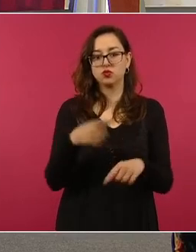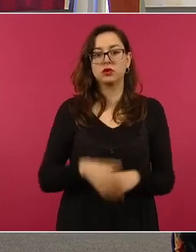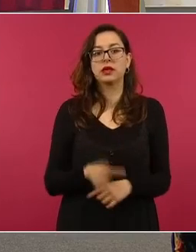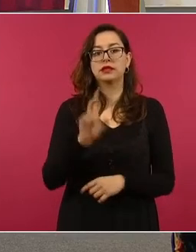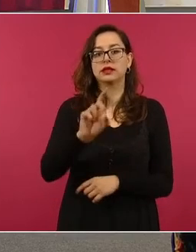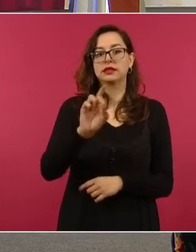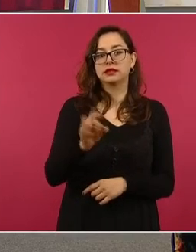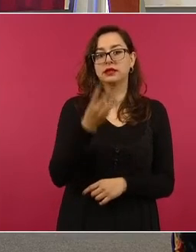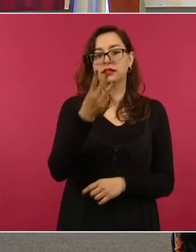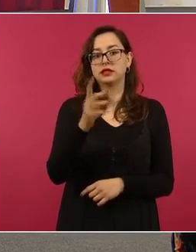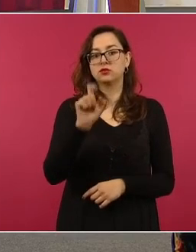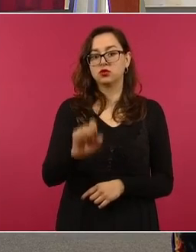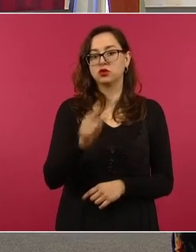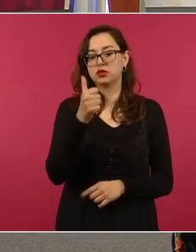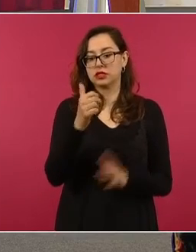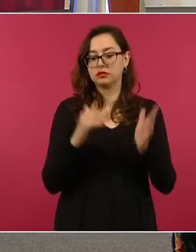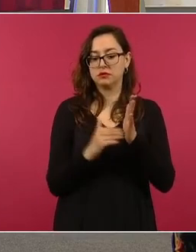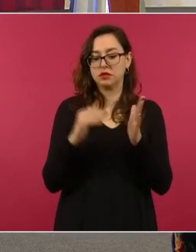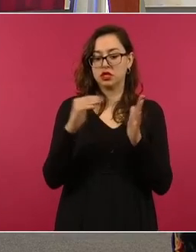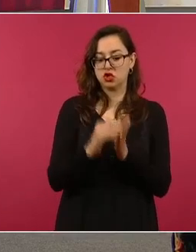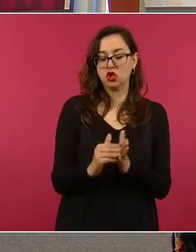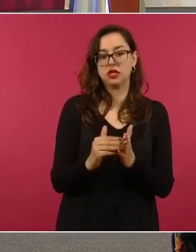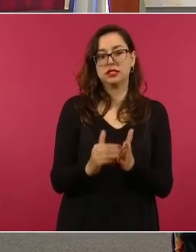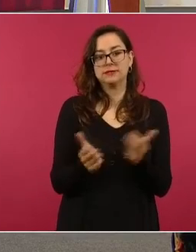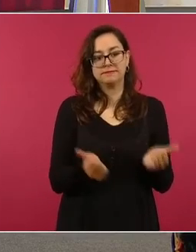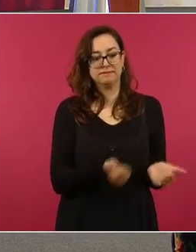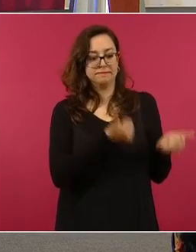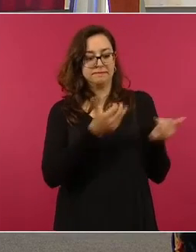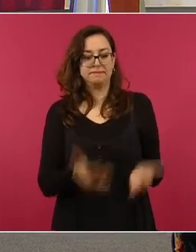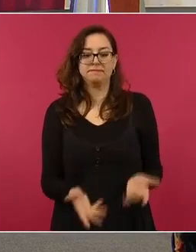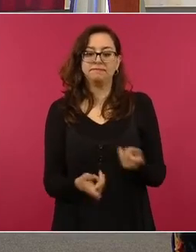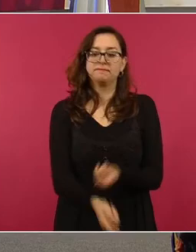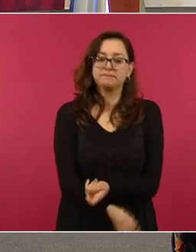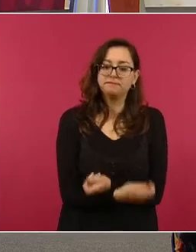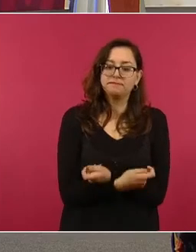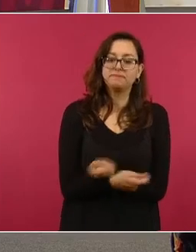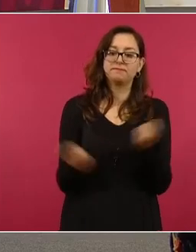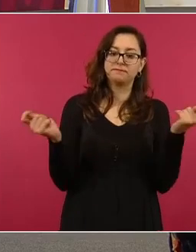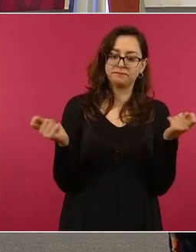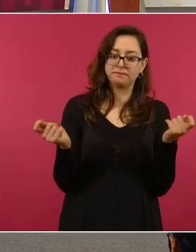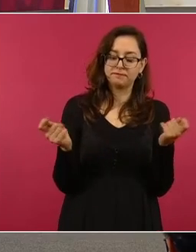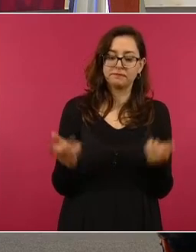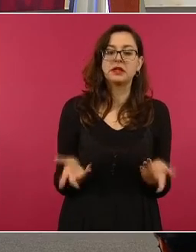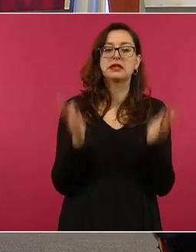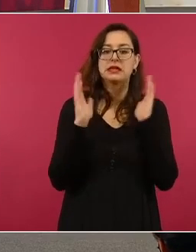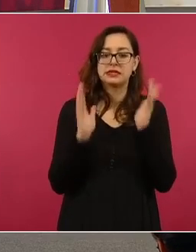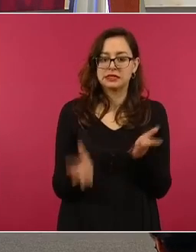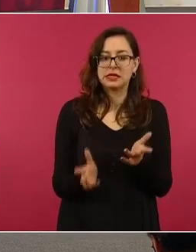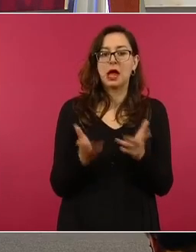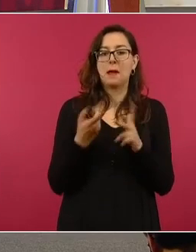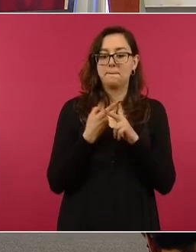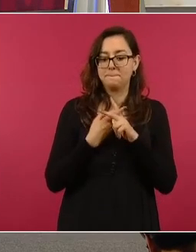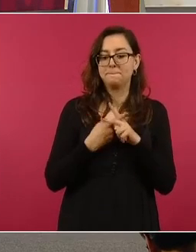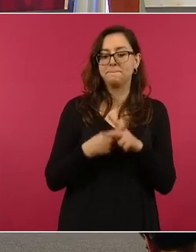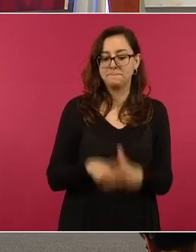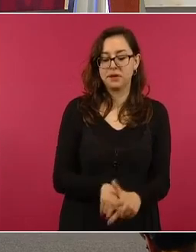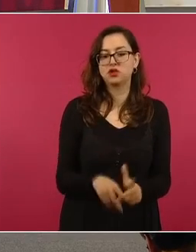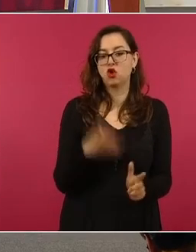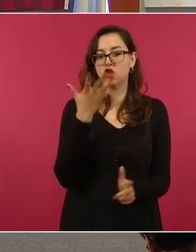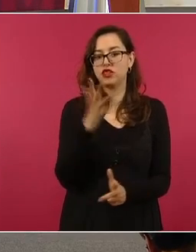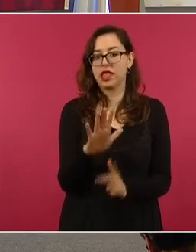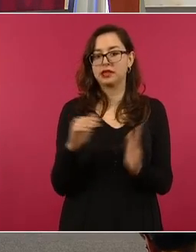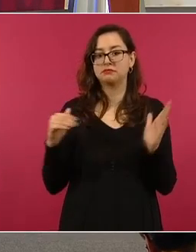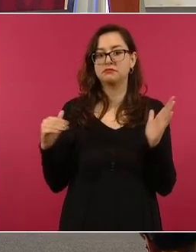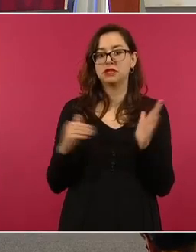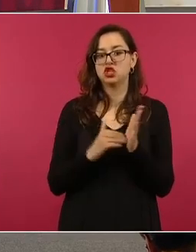33.6 millones de vacunas para todo el sector, y ya tenemos prácticamente una distribución de los primeros 10 millones en todas las